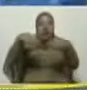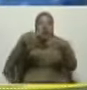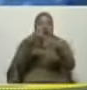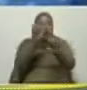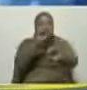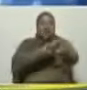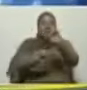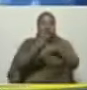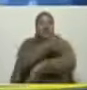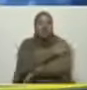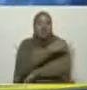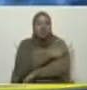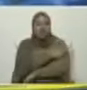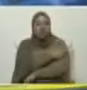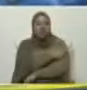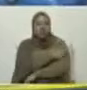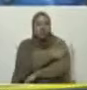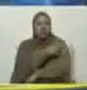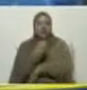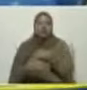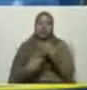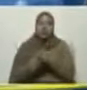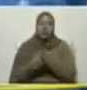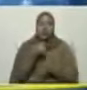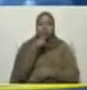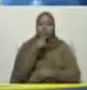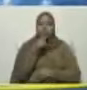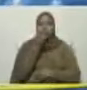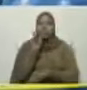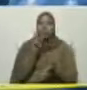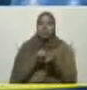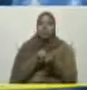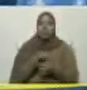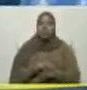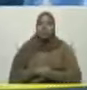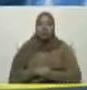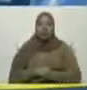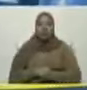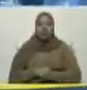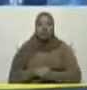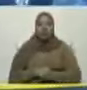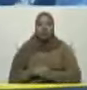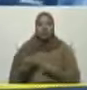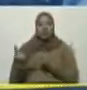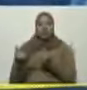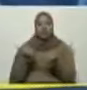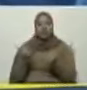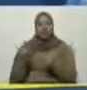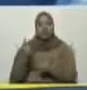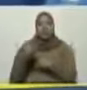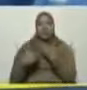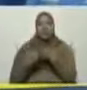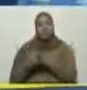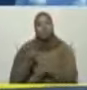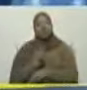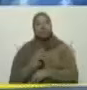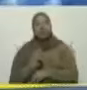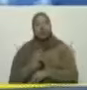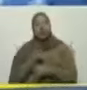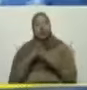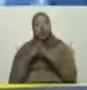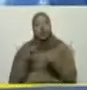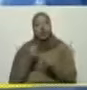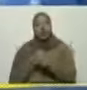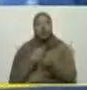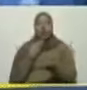Venezuela por eso el diálogo Jorge Rodríguez tiene que ser económico en primer nivel primero de todo